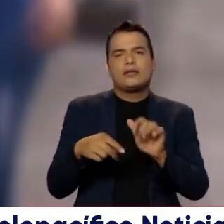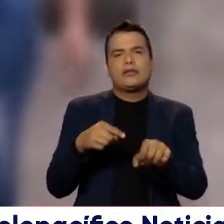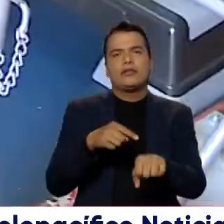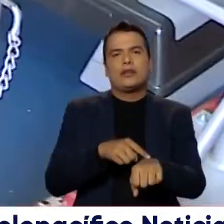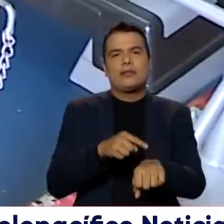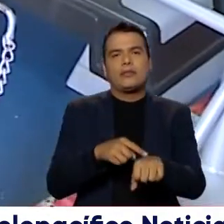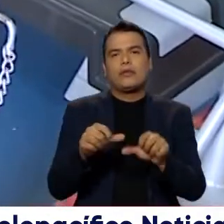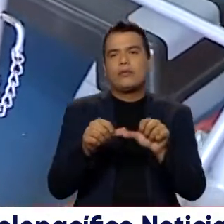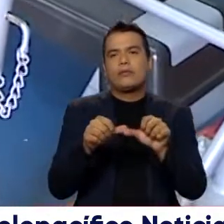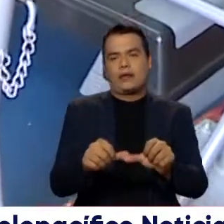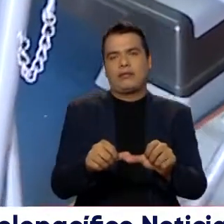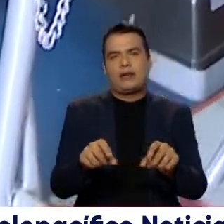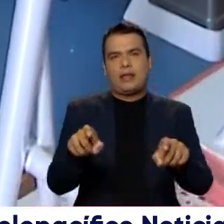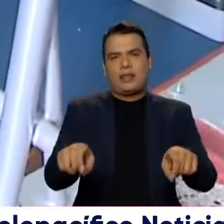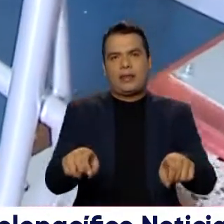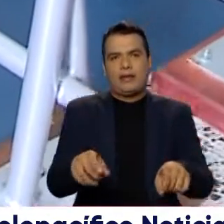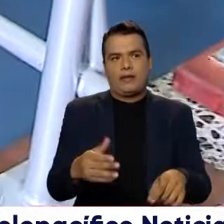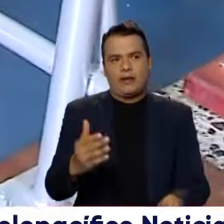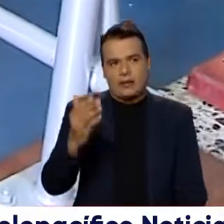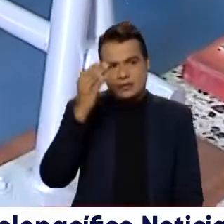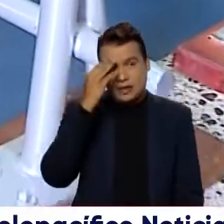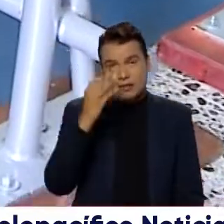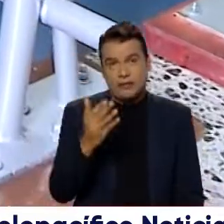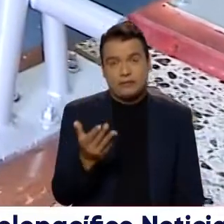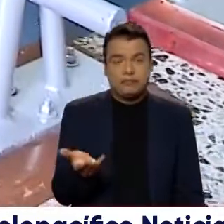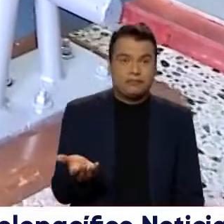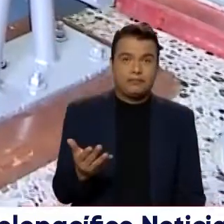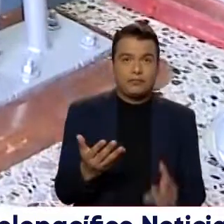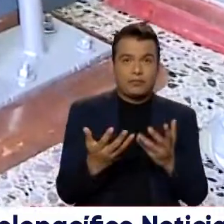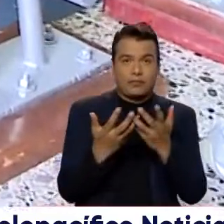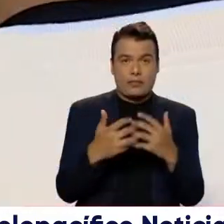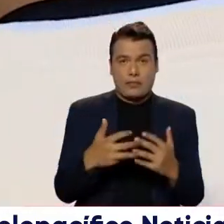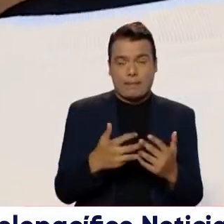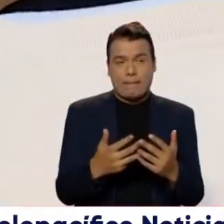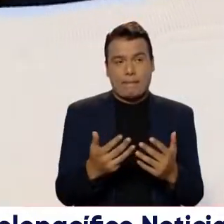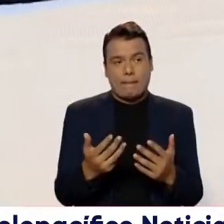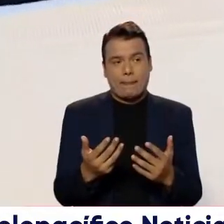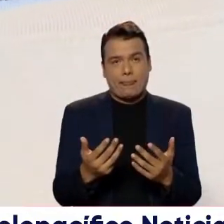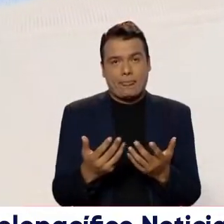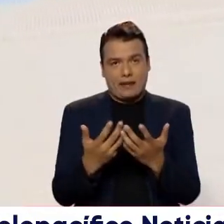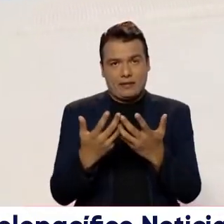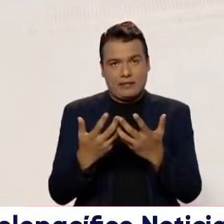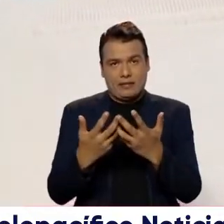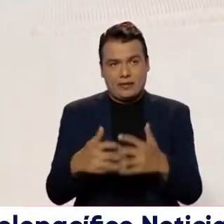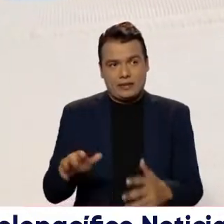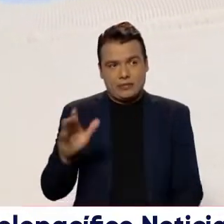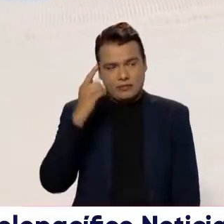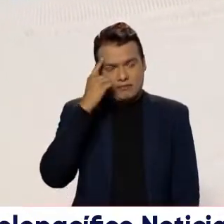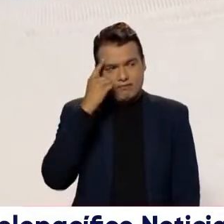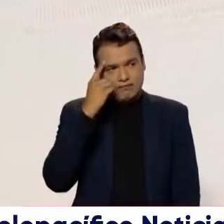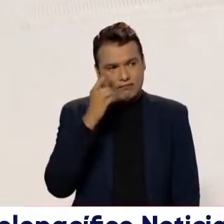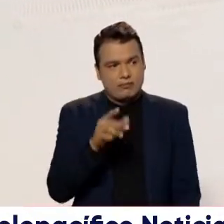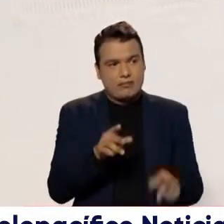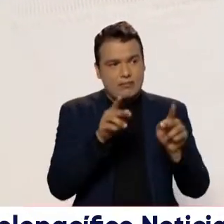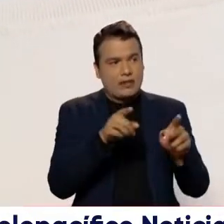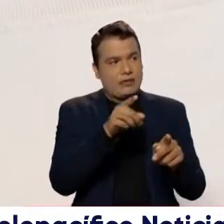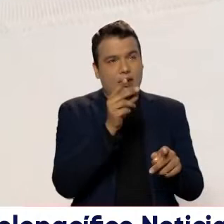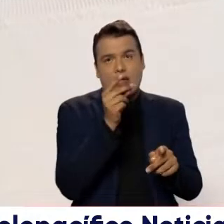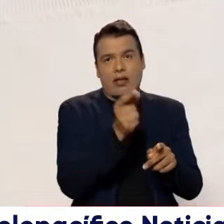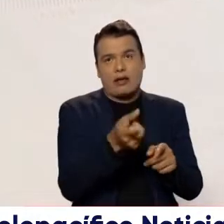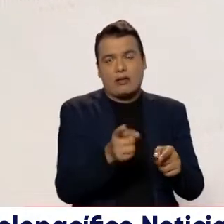laboral reforzada, donde las empresas creen que la persona con discapacidad no puede ser